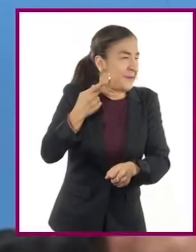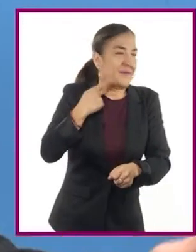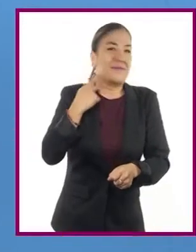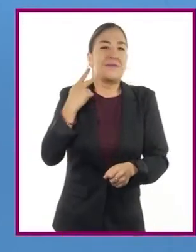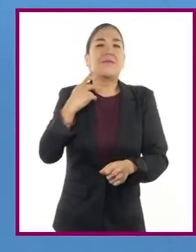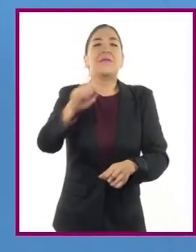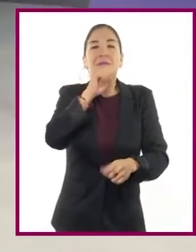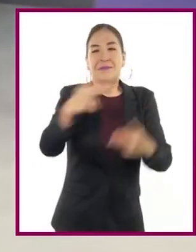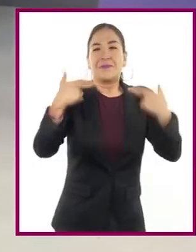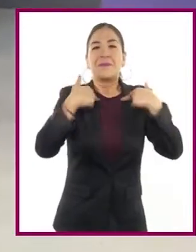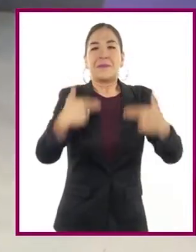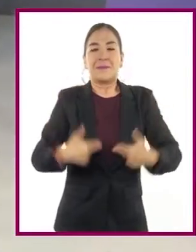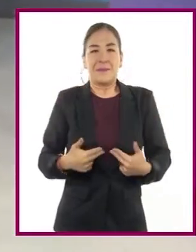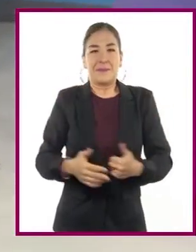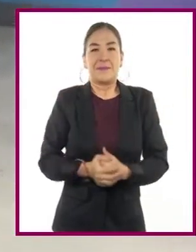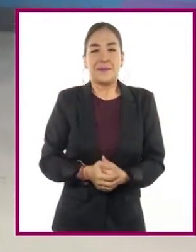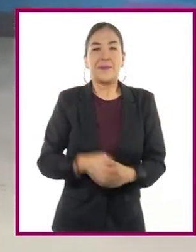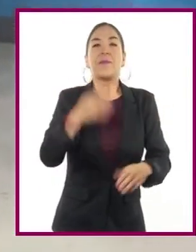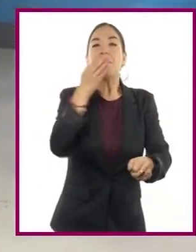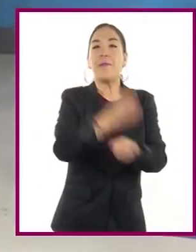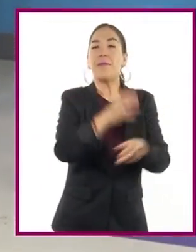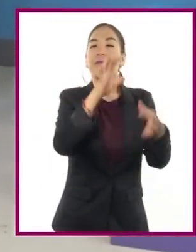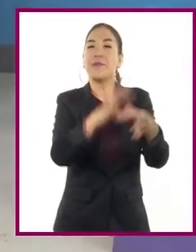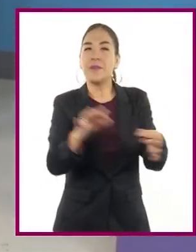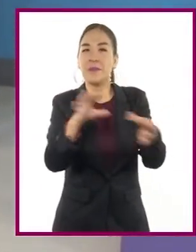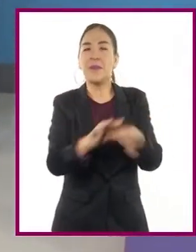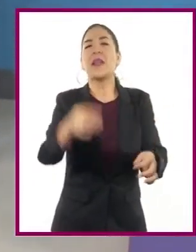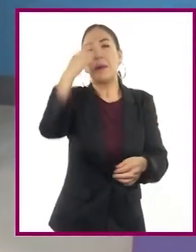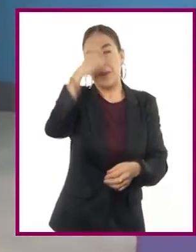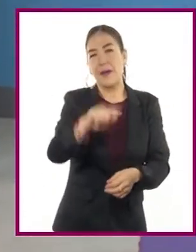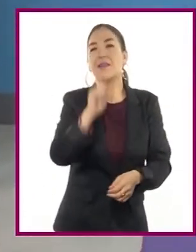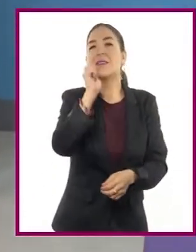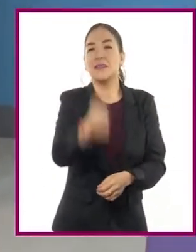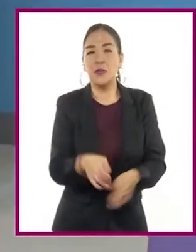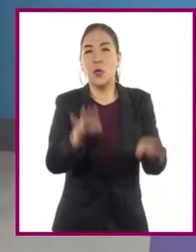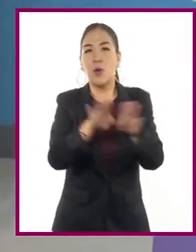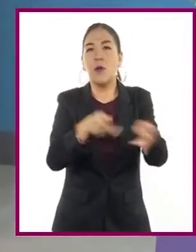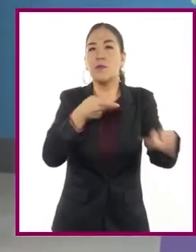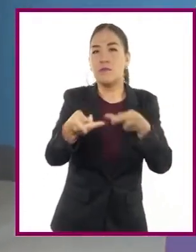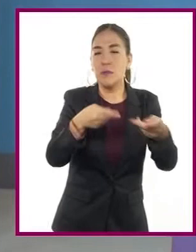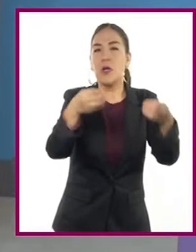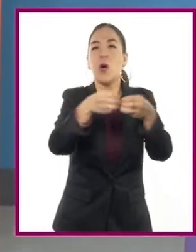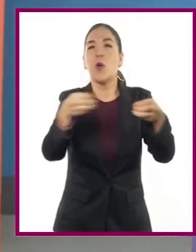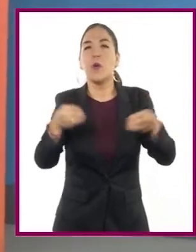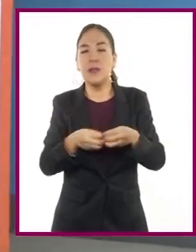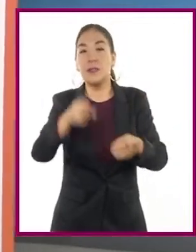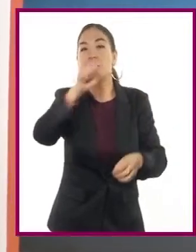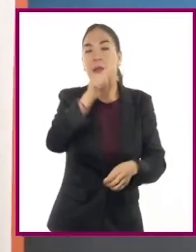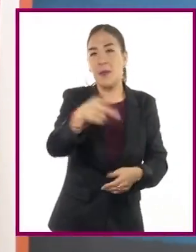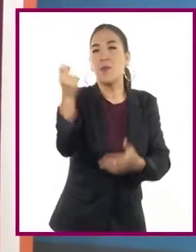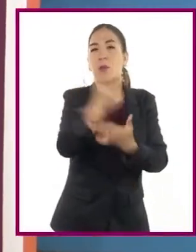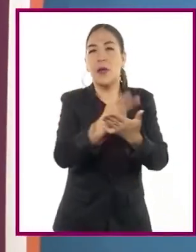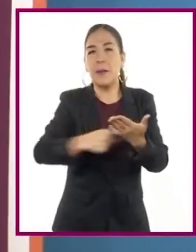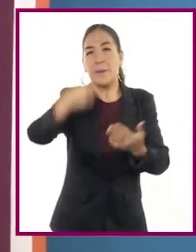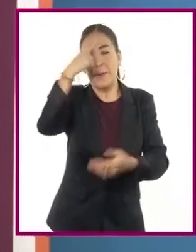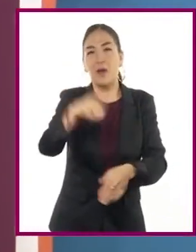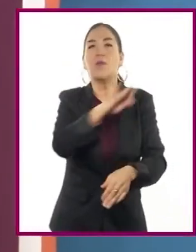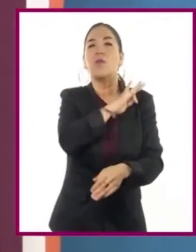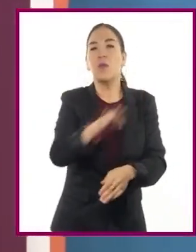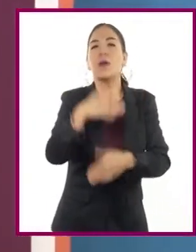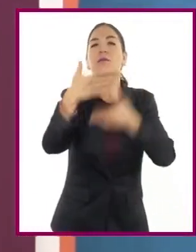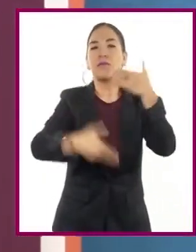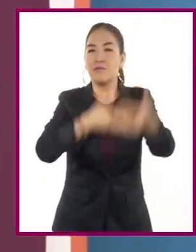y humanitario. Lo anterior, mediante la creación de organizaciones y programas que generen las